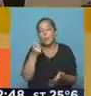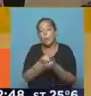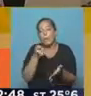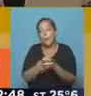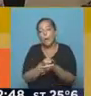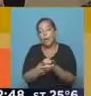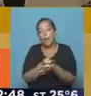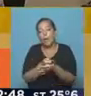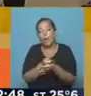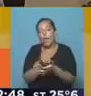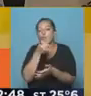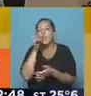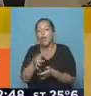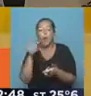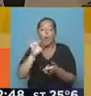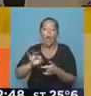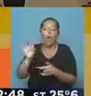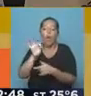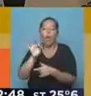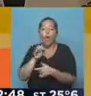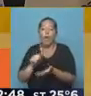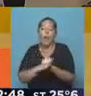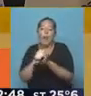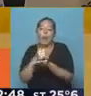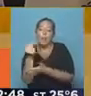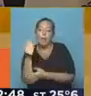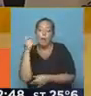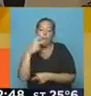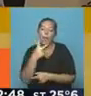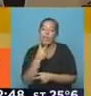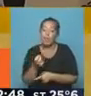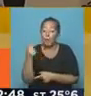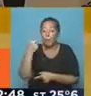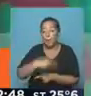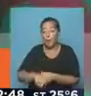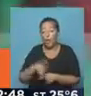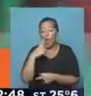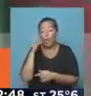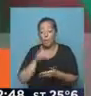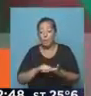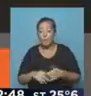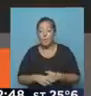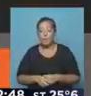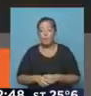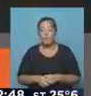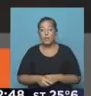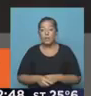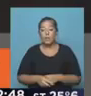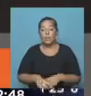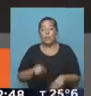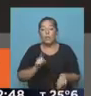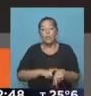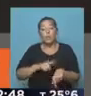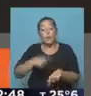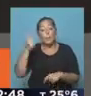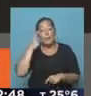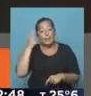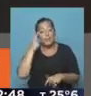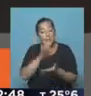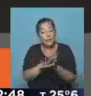Y cómo ese lava dinero por vías electrónicas pero una cosa que también diría que también es hora de pensar que la